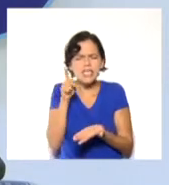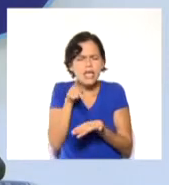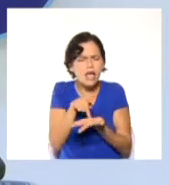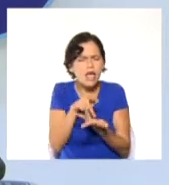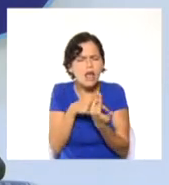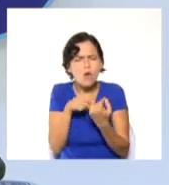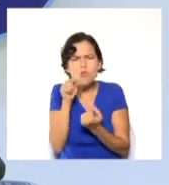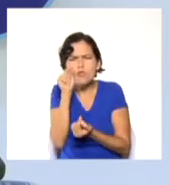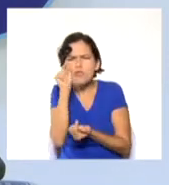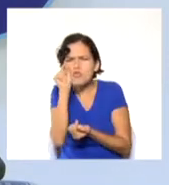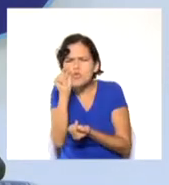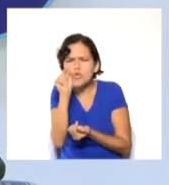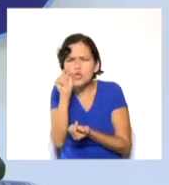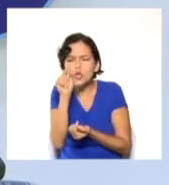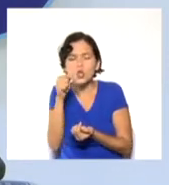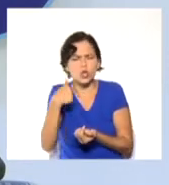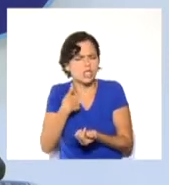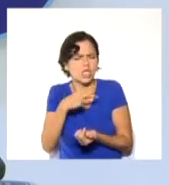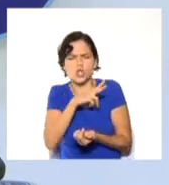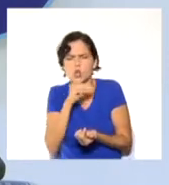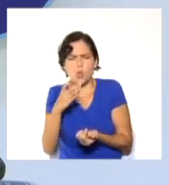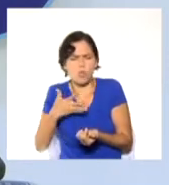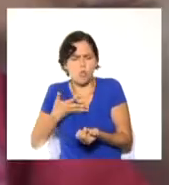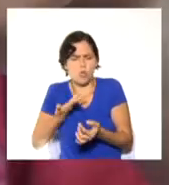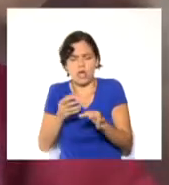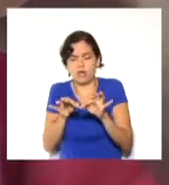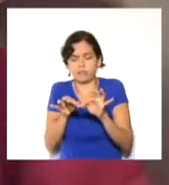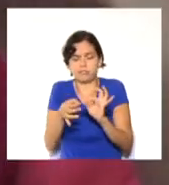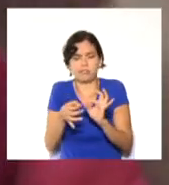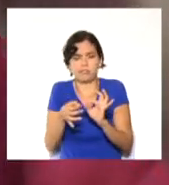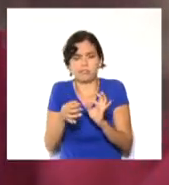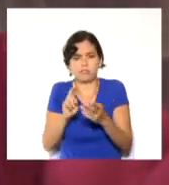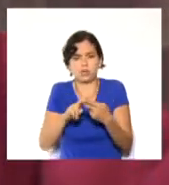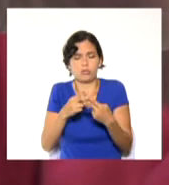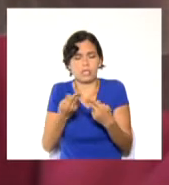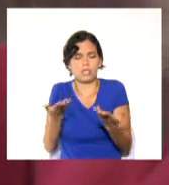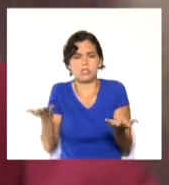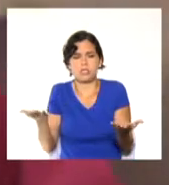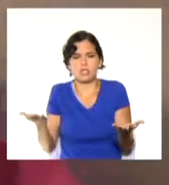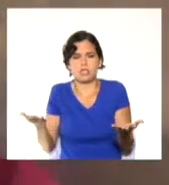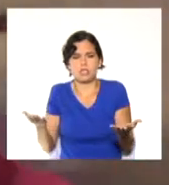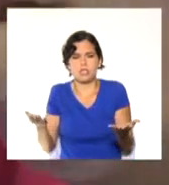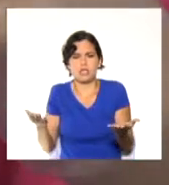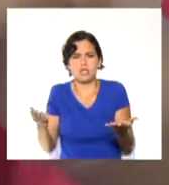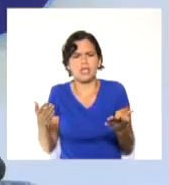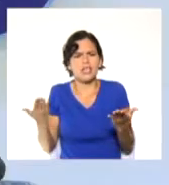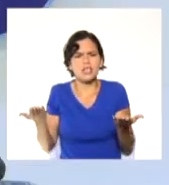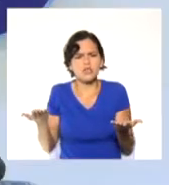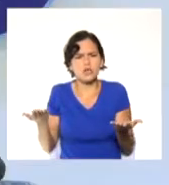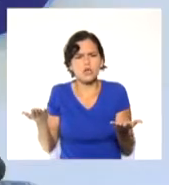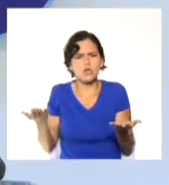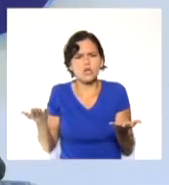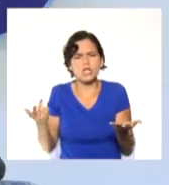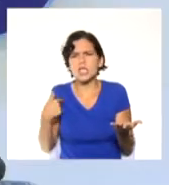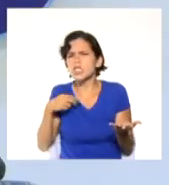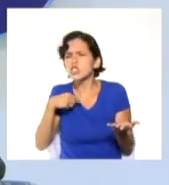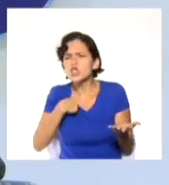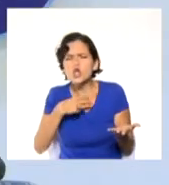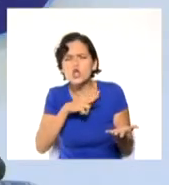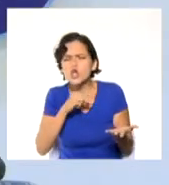punto donde ya yo no puedo dividir más nada? ¿Qué creen ustedes que es eso que yo no